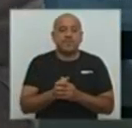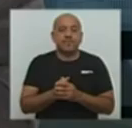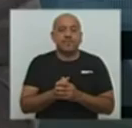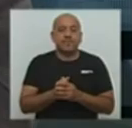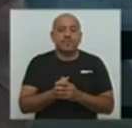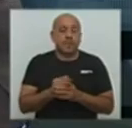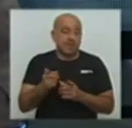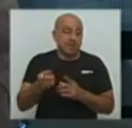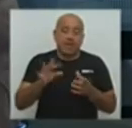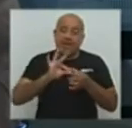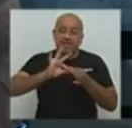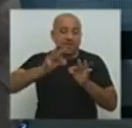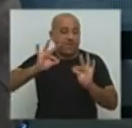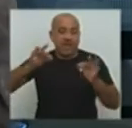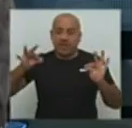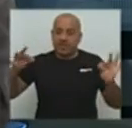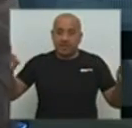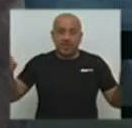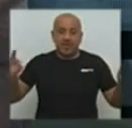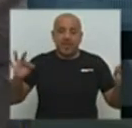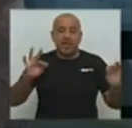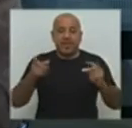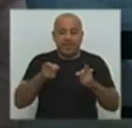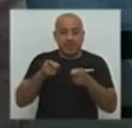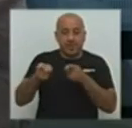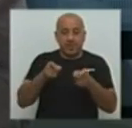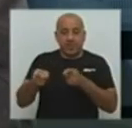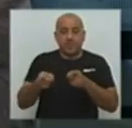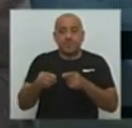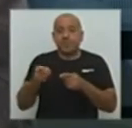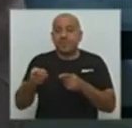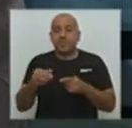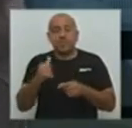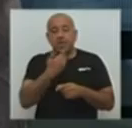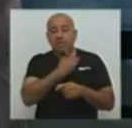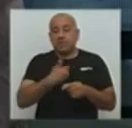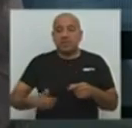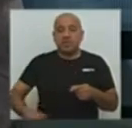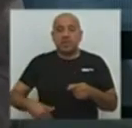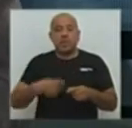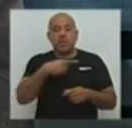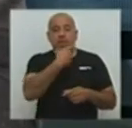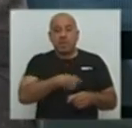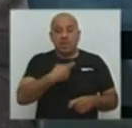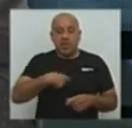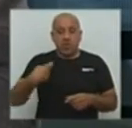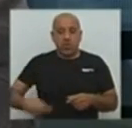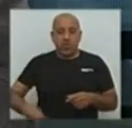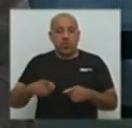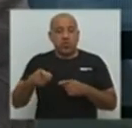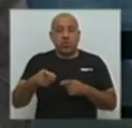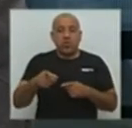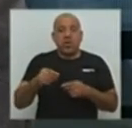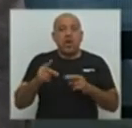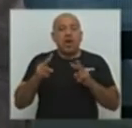esa frase de bengoetxea porque por estas horas aparecieron declaraciones entre otras del propio presidente de peñarol de que la continuidad de noche al frente de peñarol está en